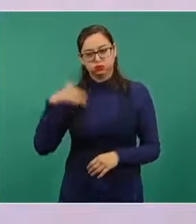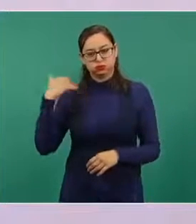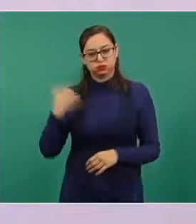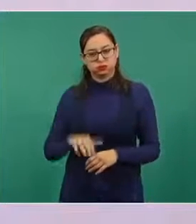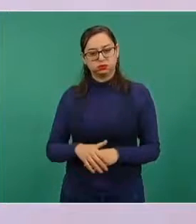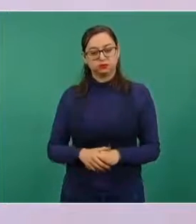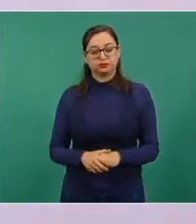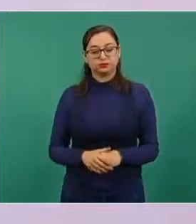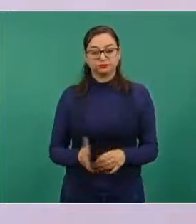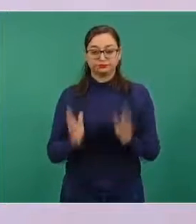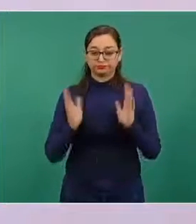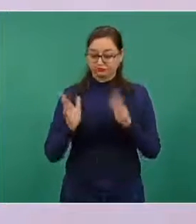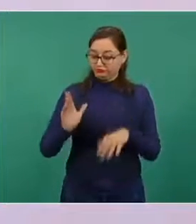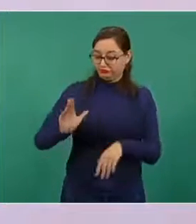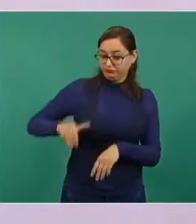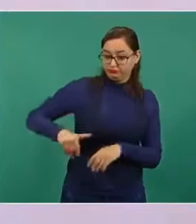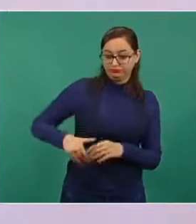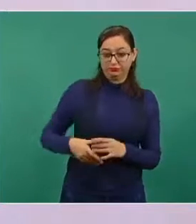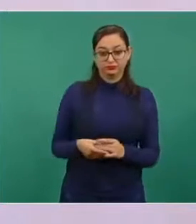Como aquí se dijo,